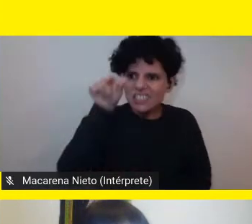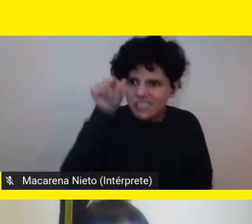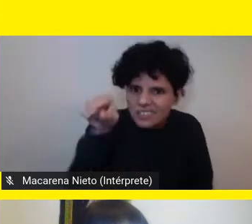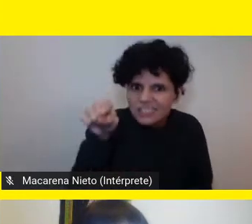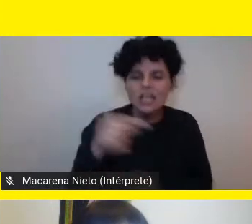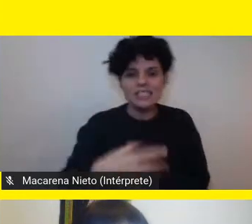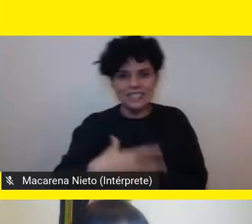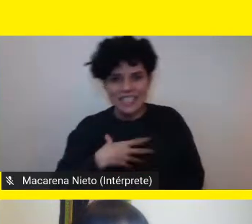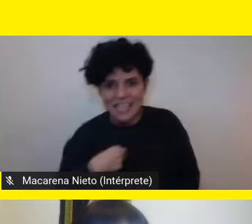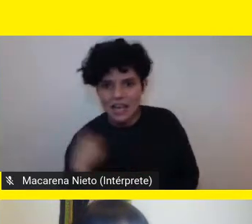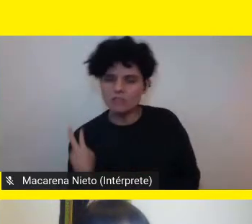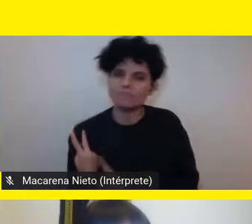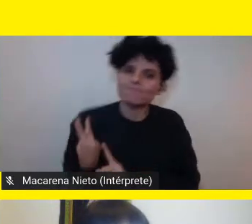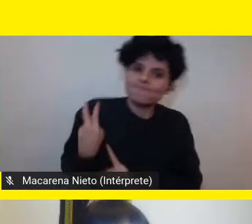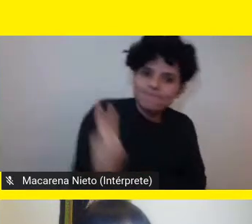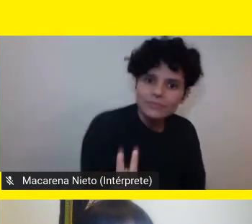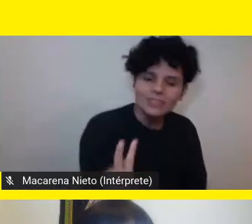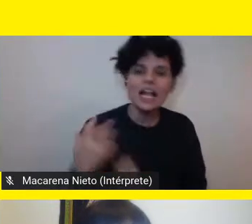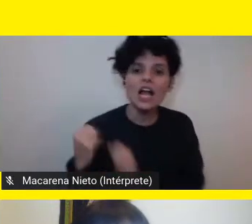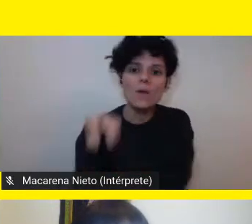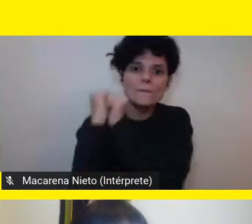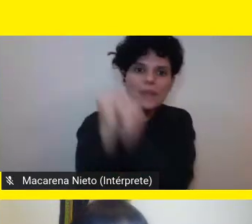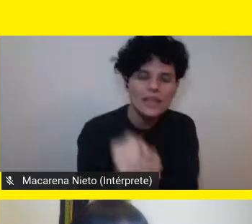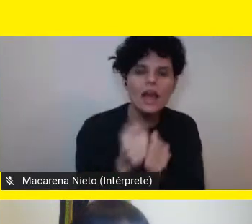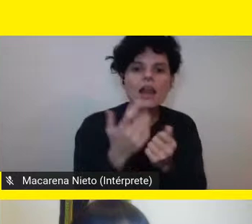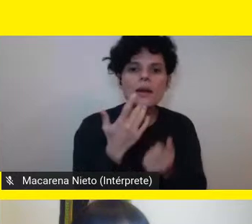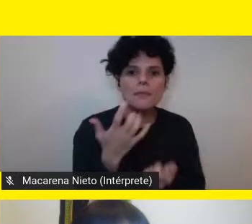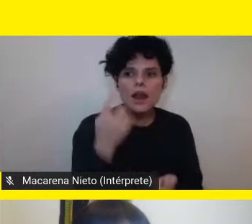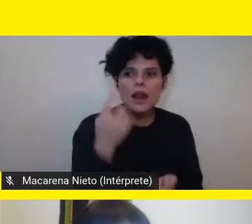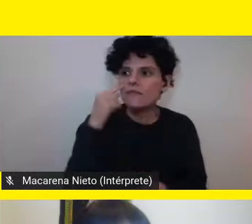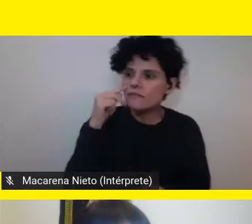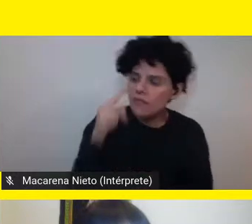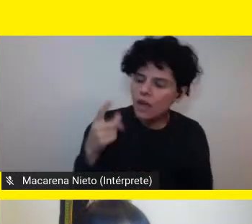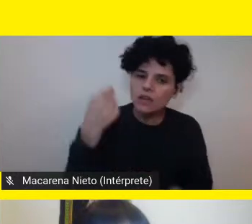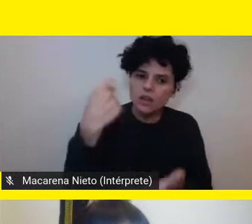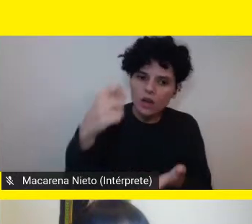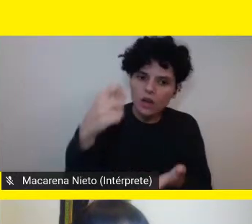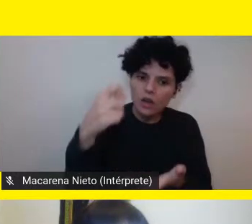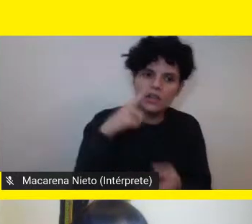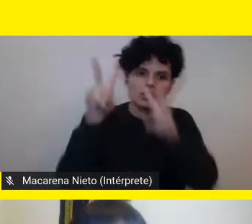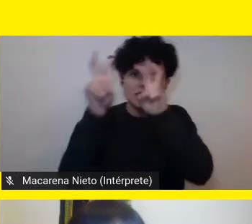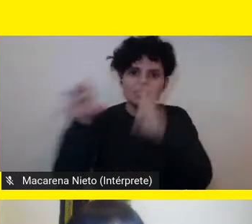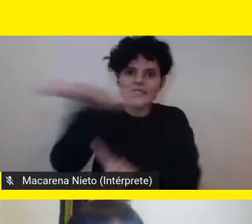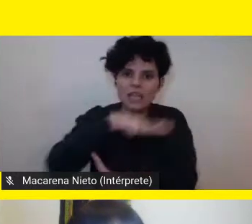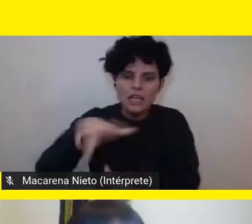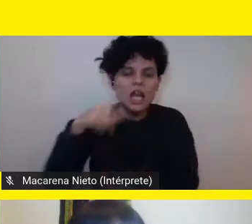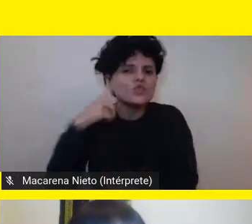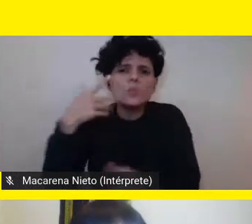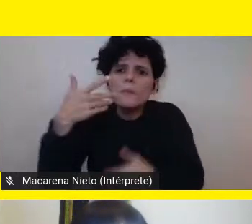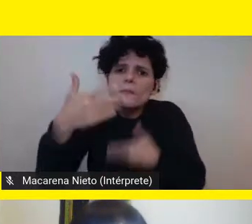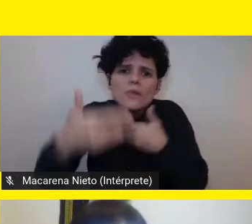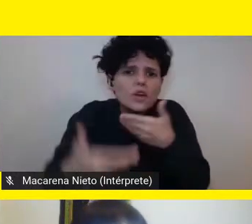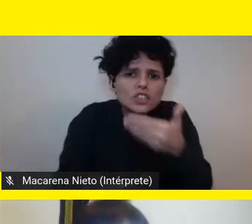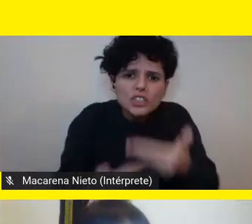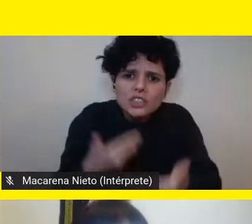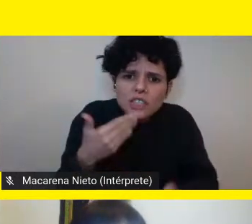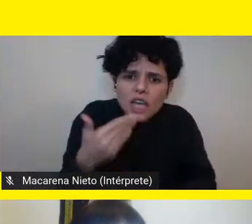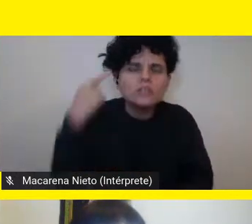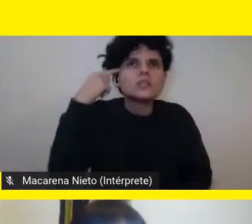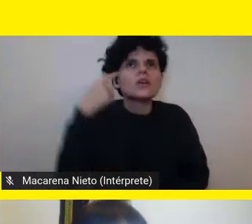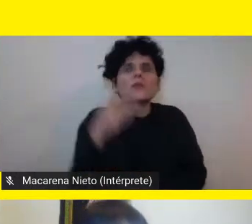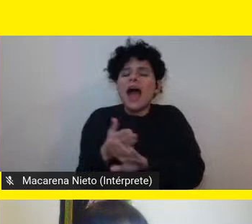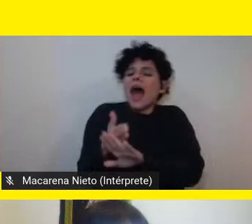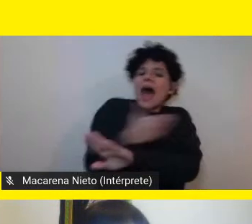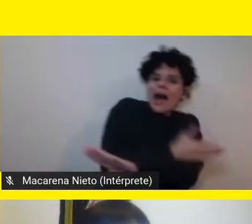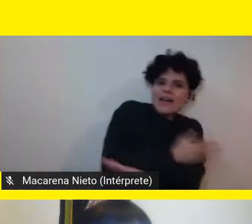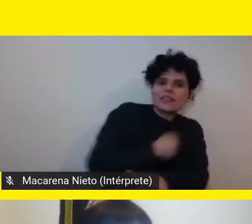ir a esperar la vista de la causa, significaba un proceso, significaba prepararse.